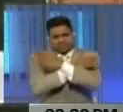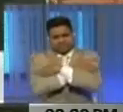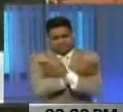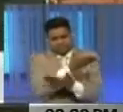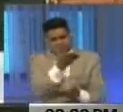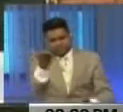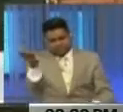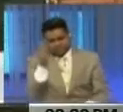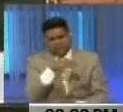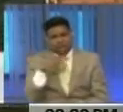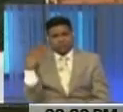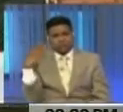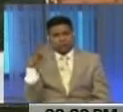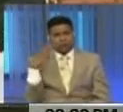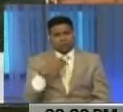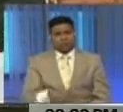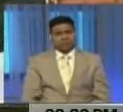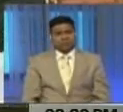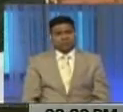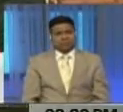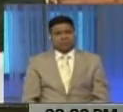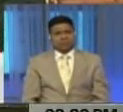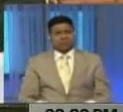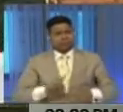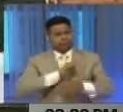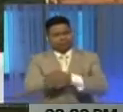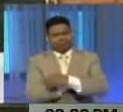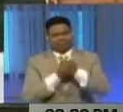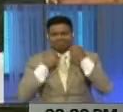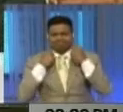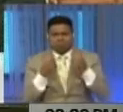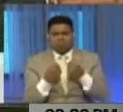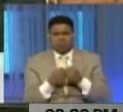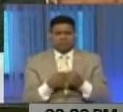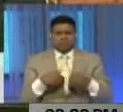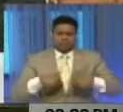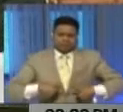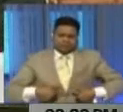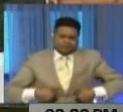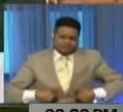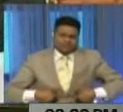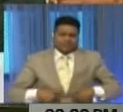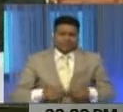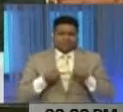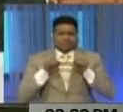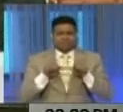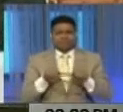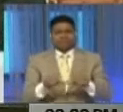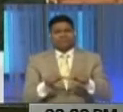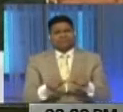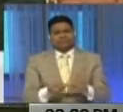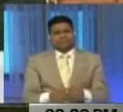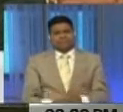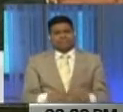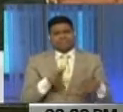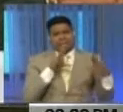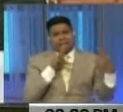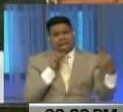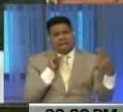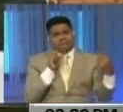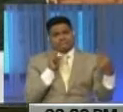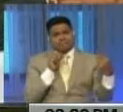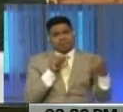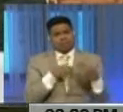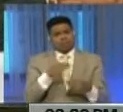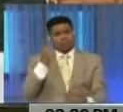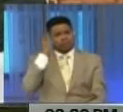demostrado un coraje, una valentía y una perseverancia, y allí vamos. Hablamos en